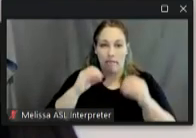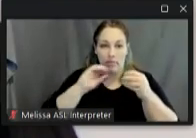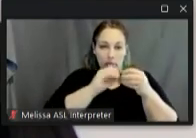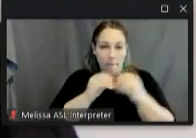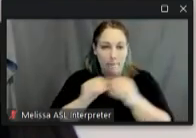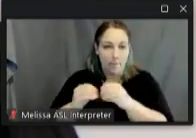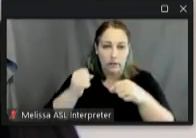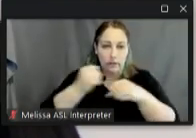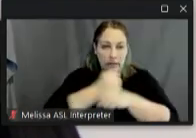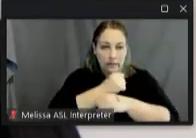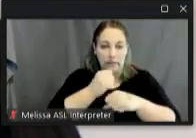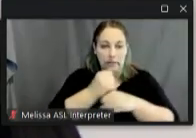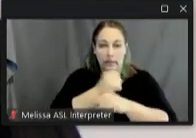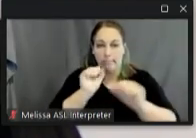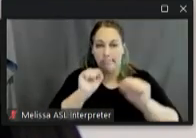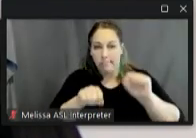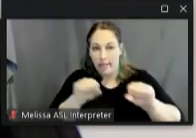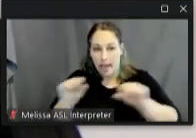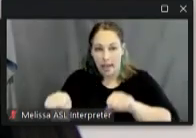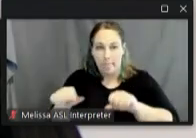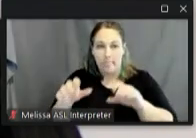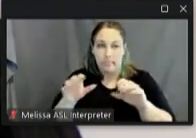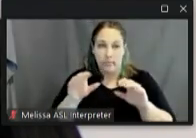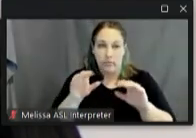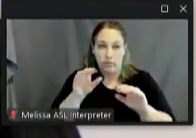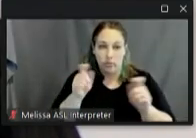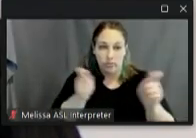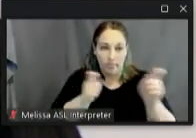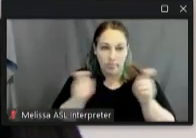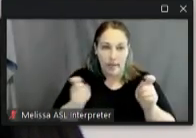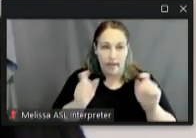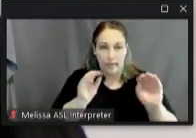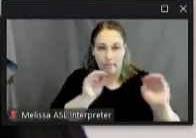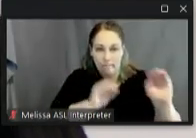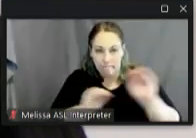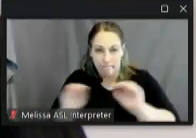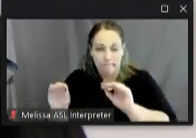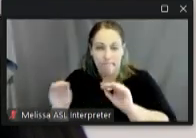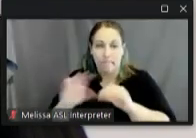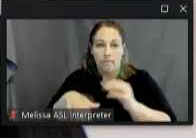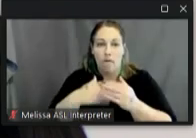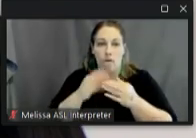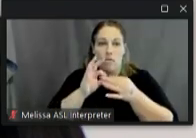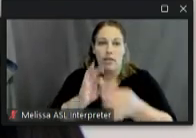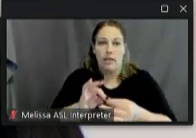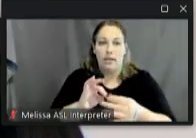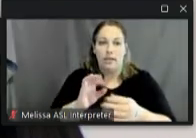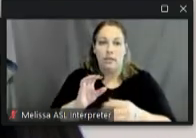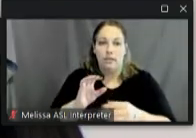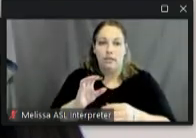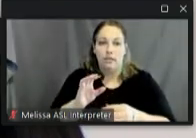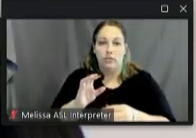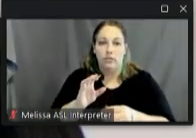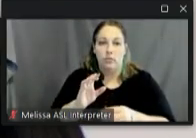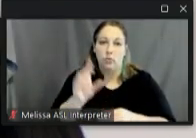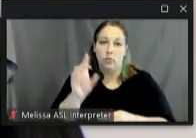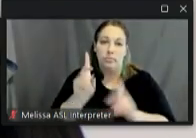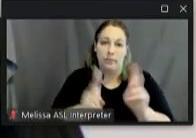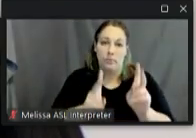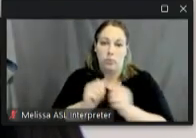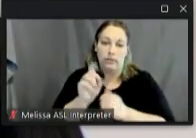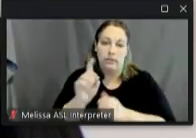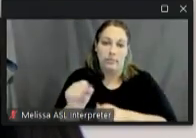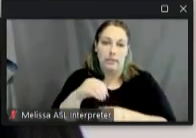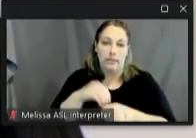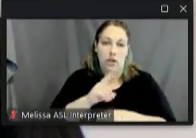asuntos de discapacidad en Honduras. Y de manera particular, nos dará datos desagregados del porcentaje de niñas y mujeres que existen en el país,